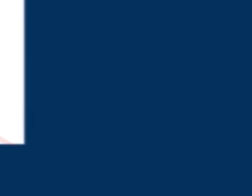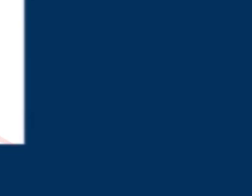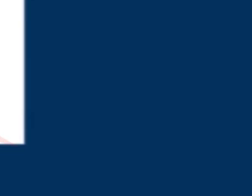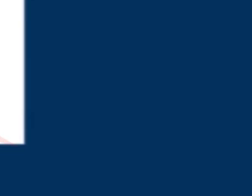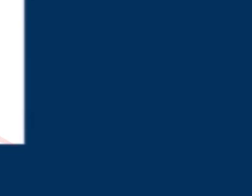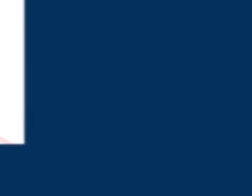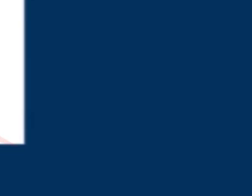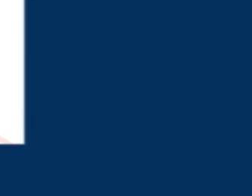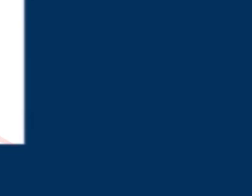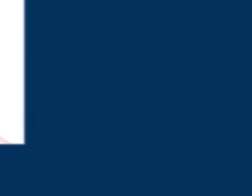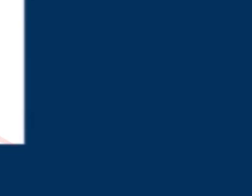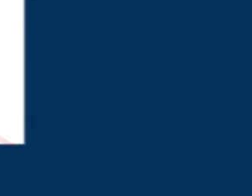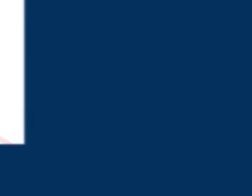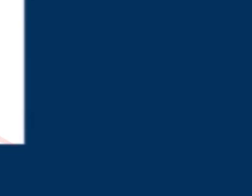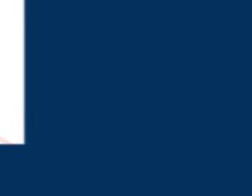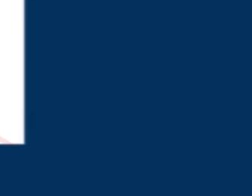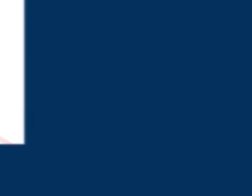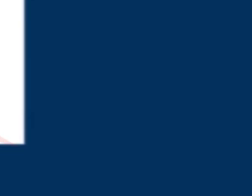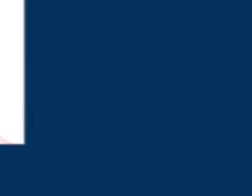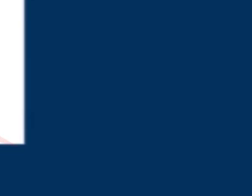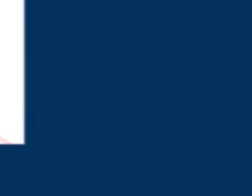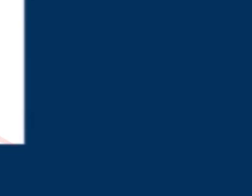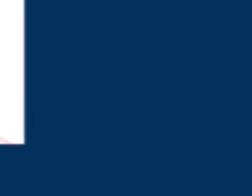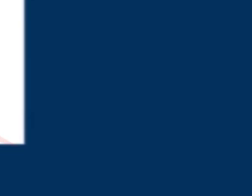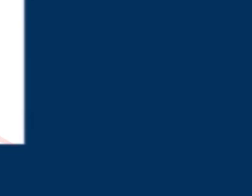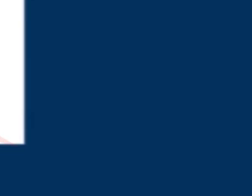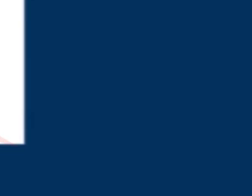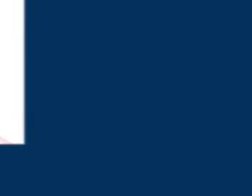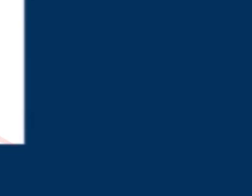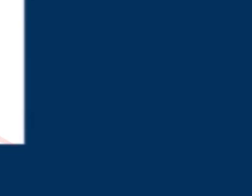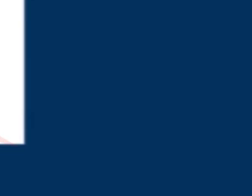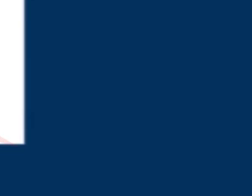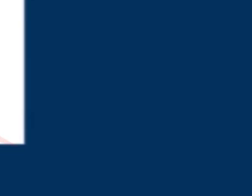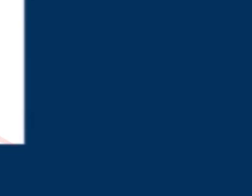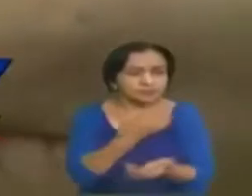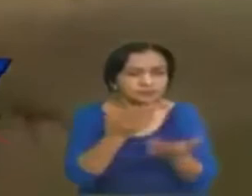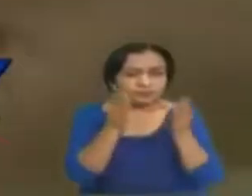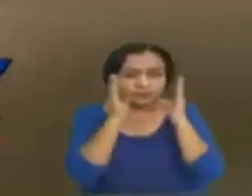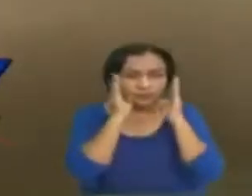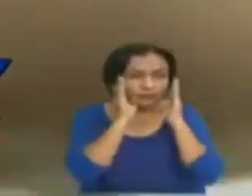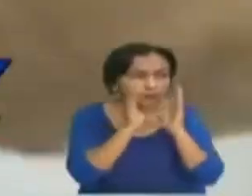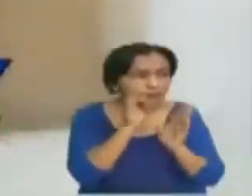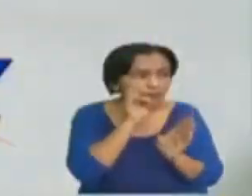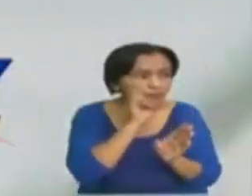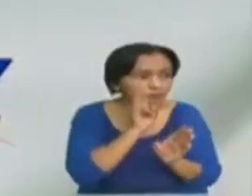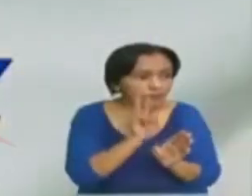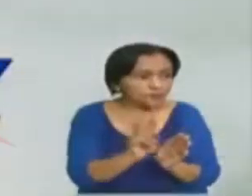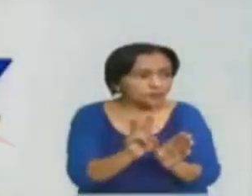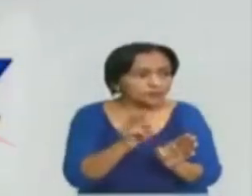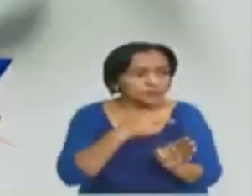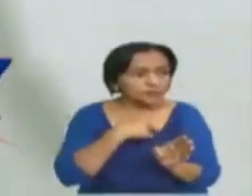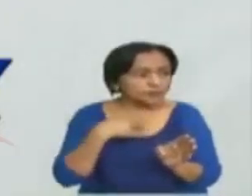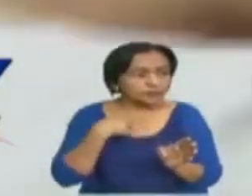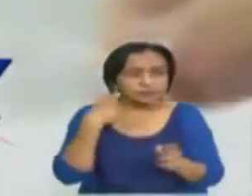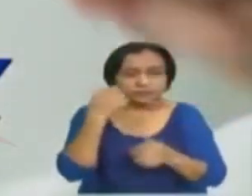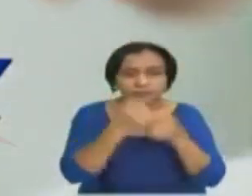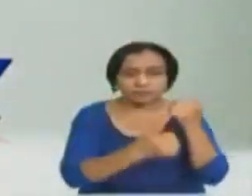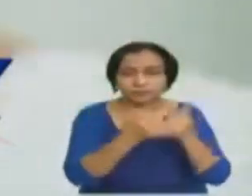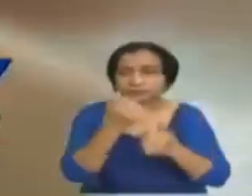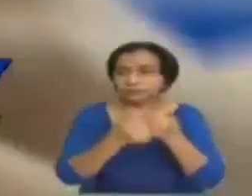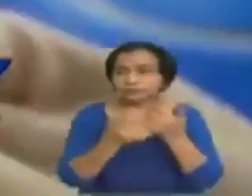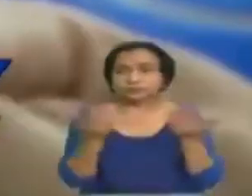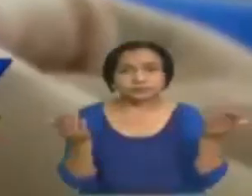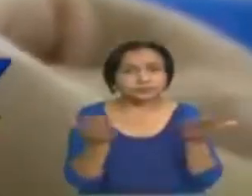para un grupo a las 8 y para otro a las 9 de la mañana. Y